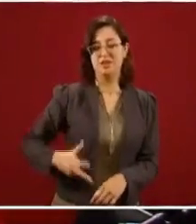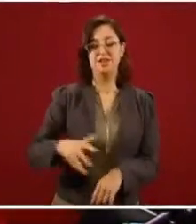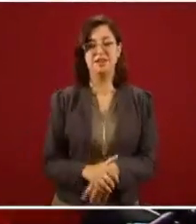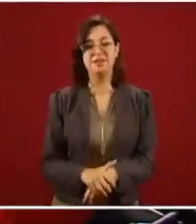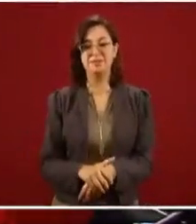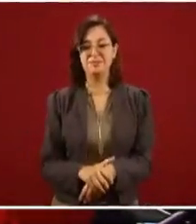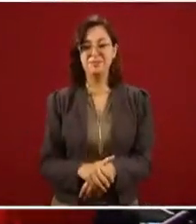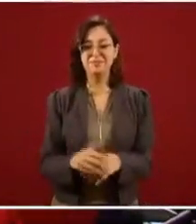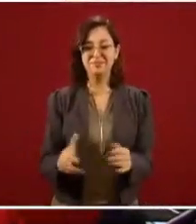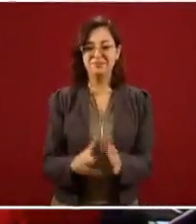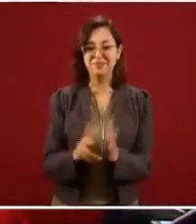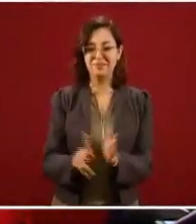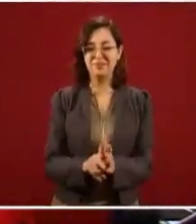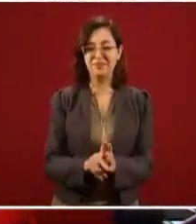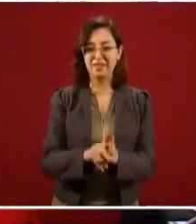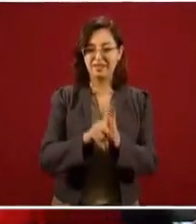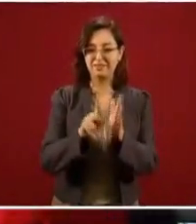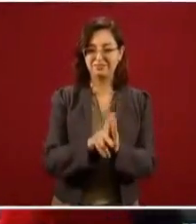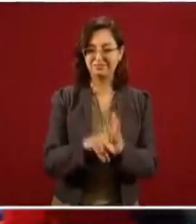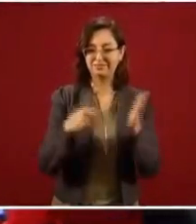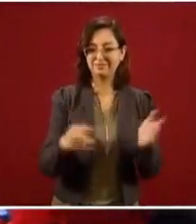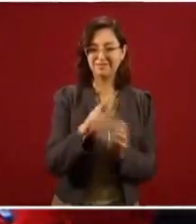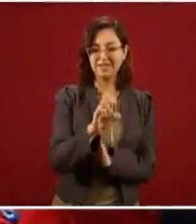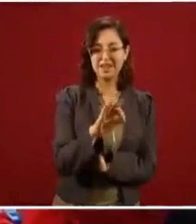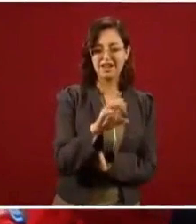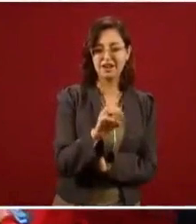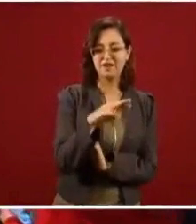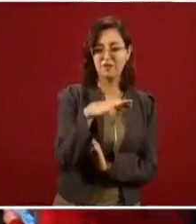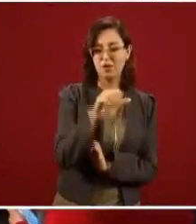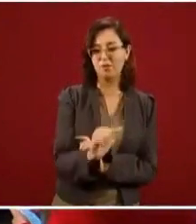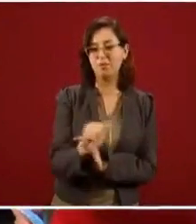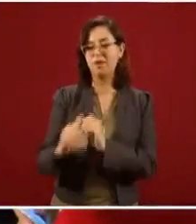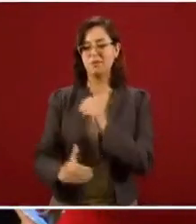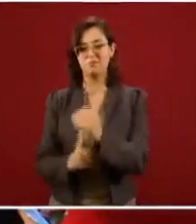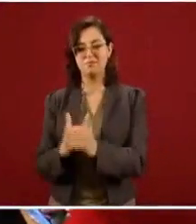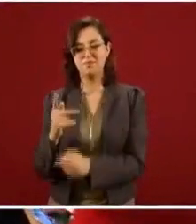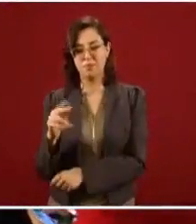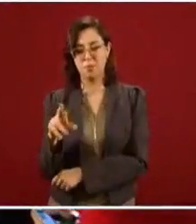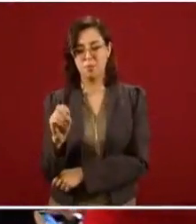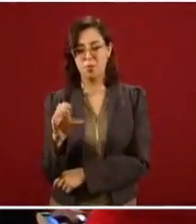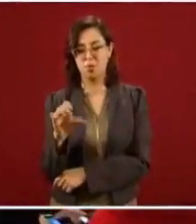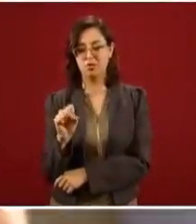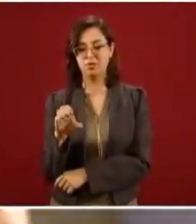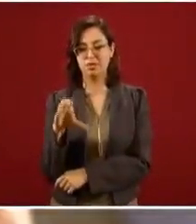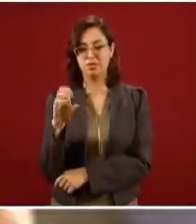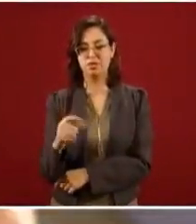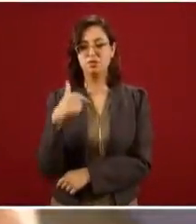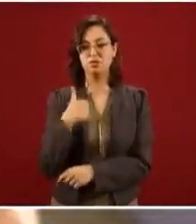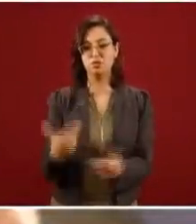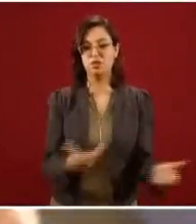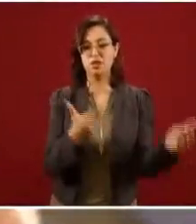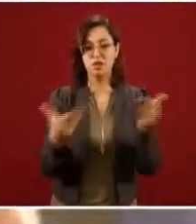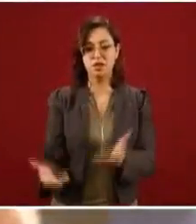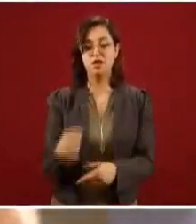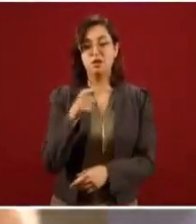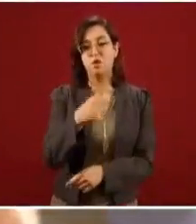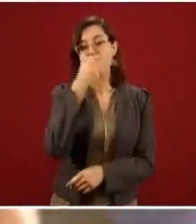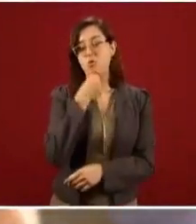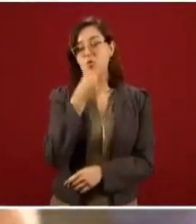Proceso. Estoy aquí por Sergio Aguayo, un hombre de bien,